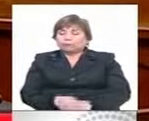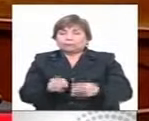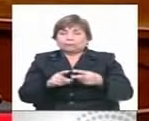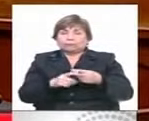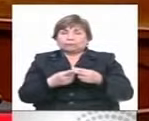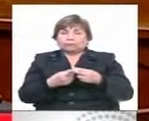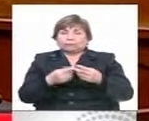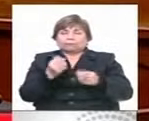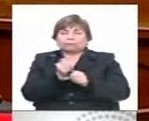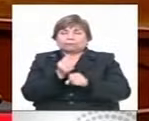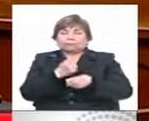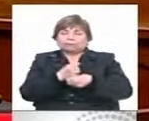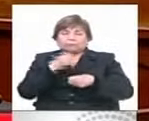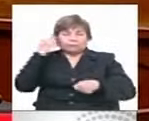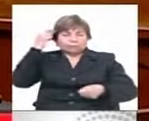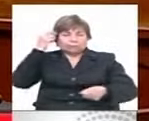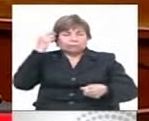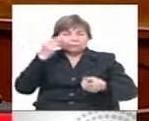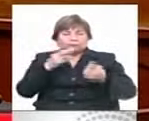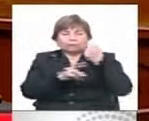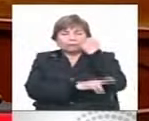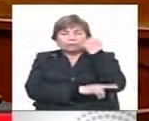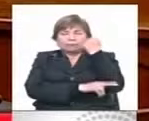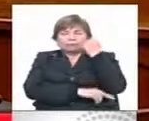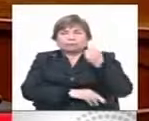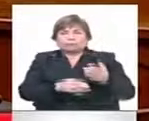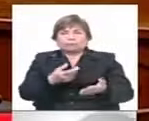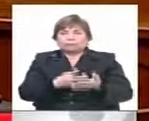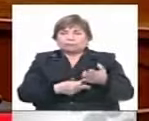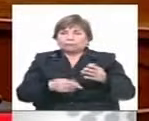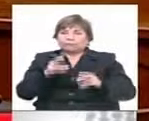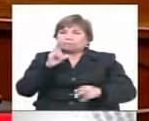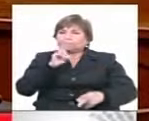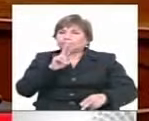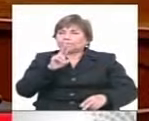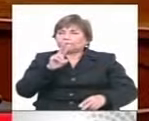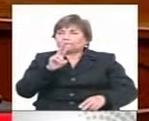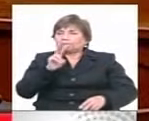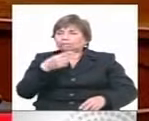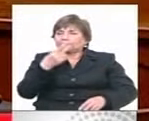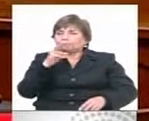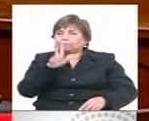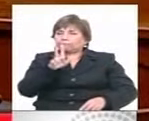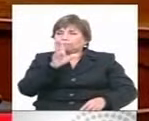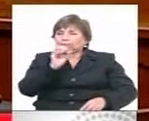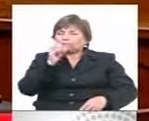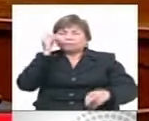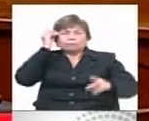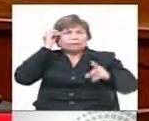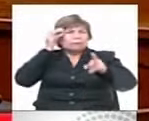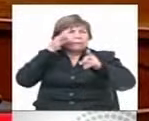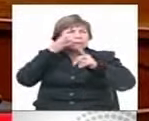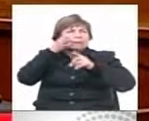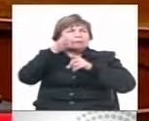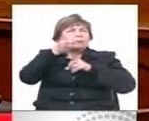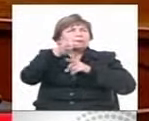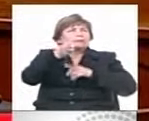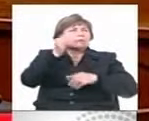proceso de elaboración de la Política Nacional de Descentralización al 2030, con un horizonte a la visión del